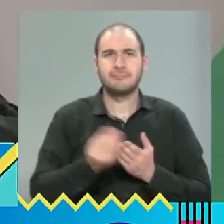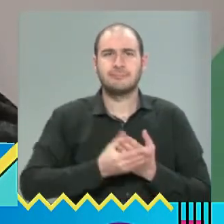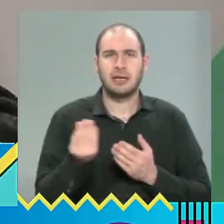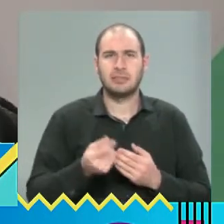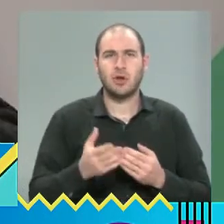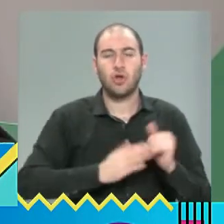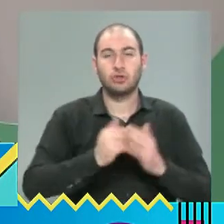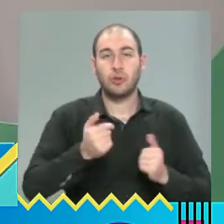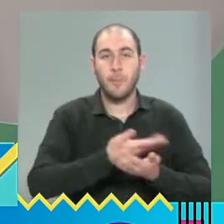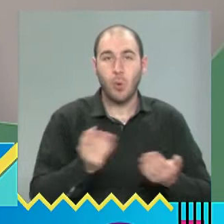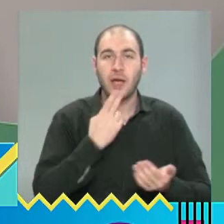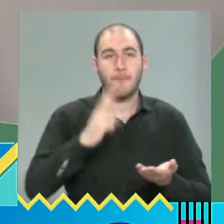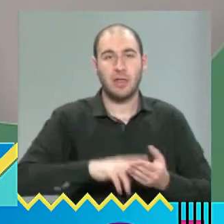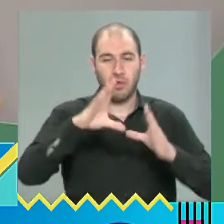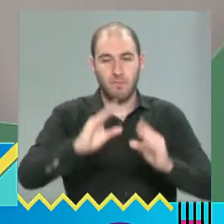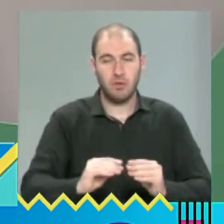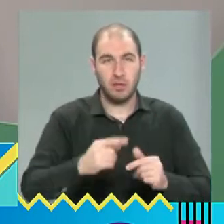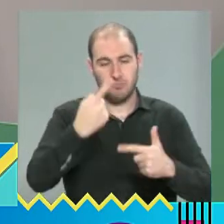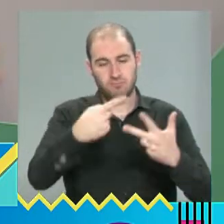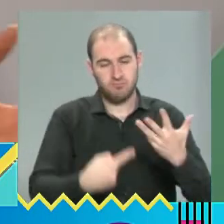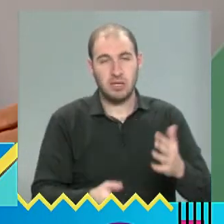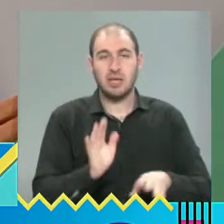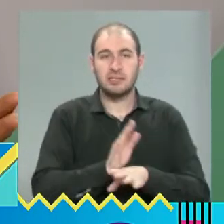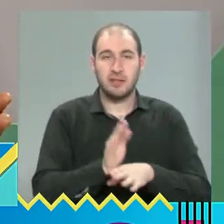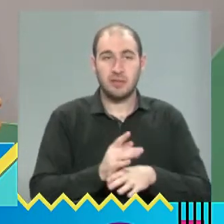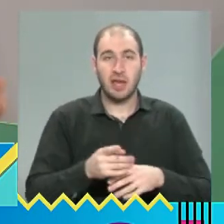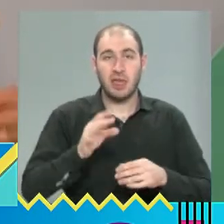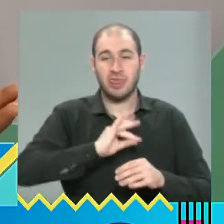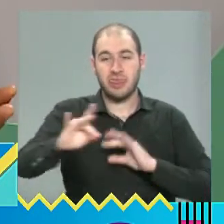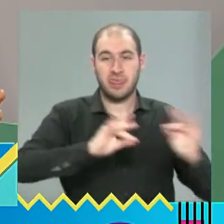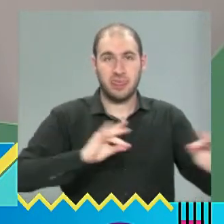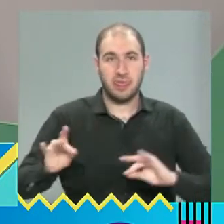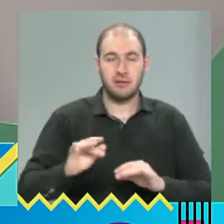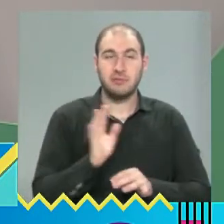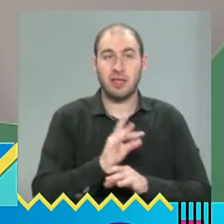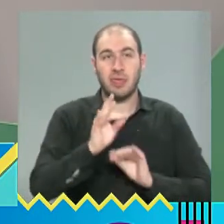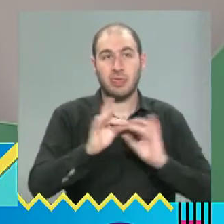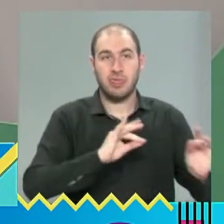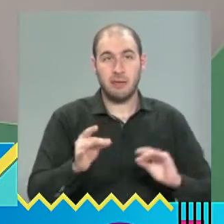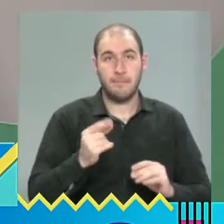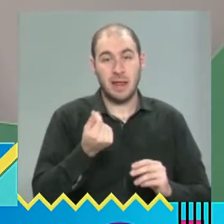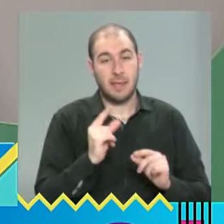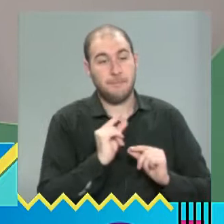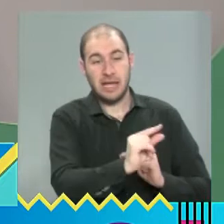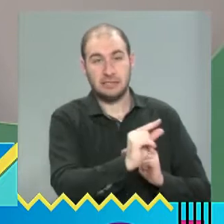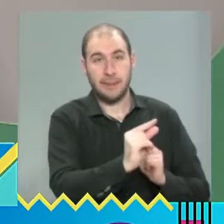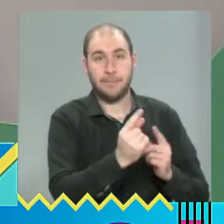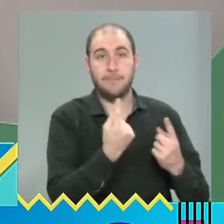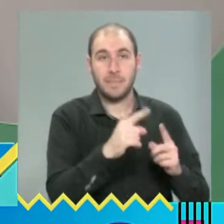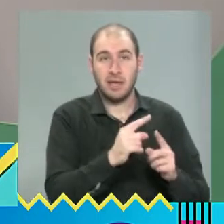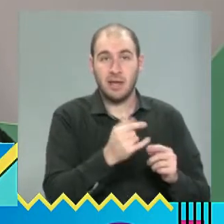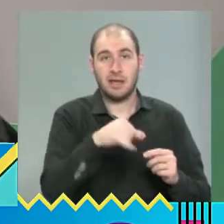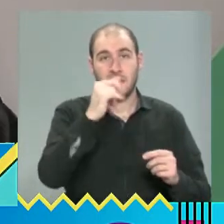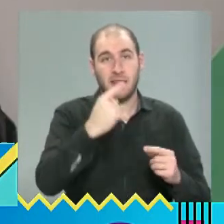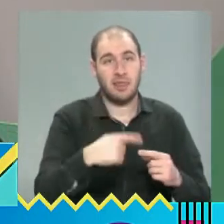más obra pública, bajar impuestos. Todo eso significa que se va a tener que endeudar, y si se endeuda le dicen te prestamos plata pero a otra